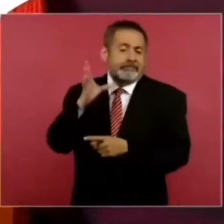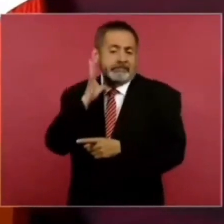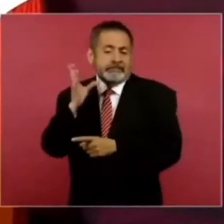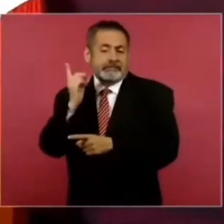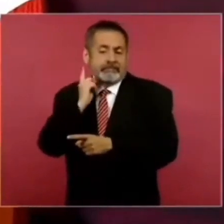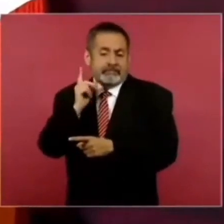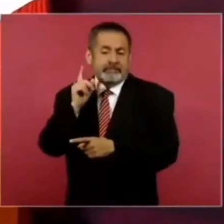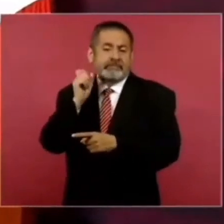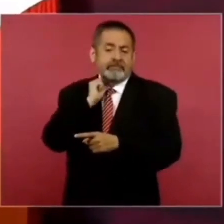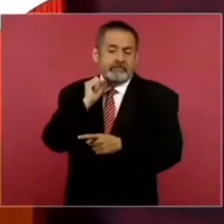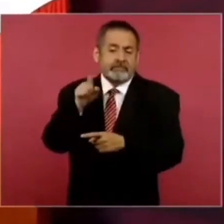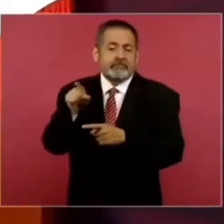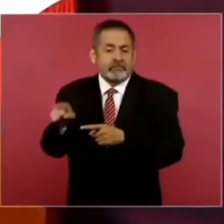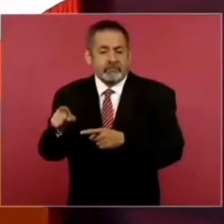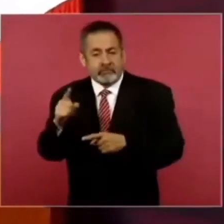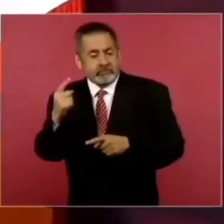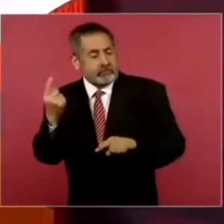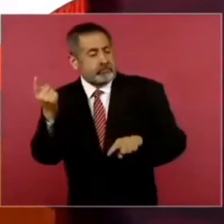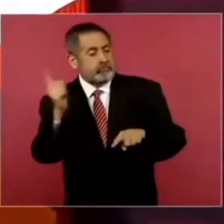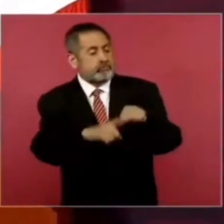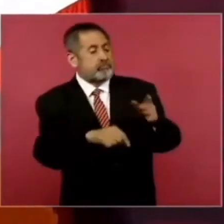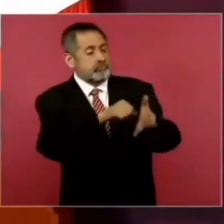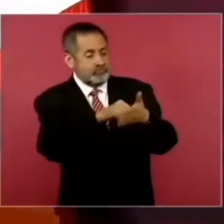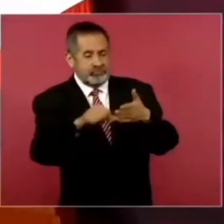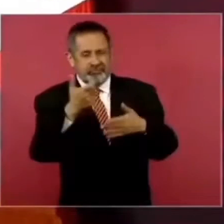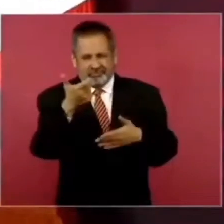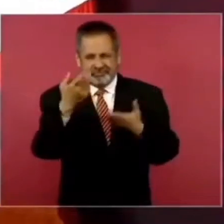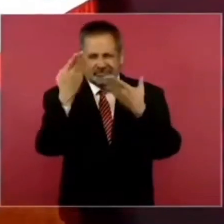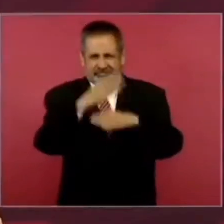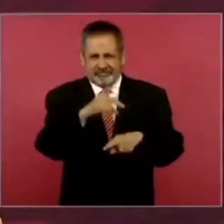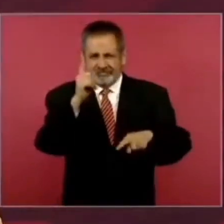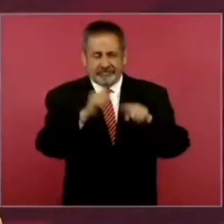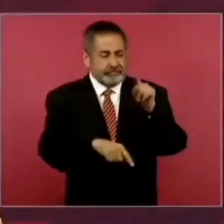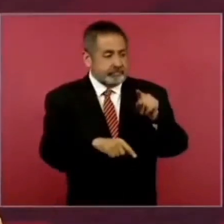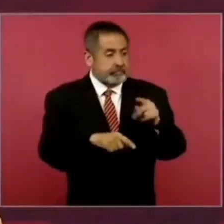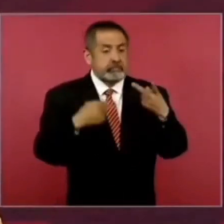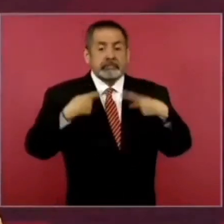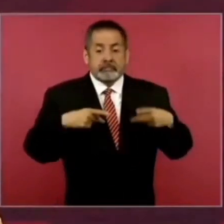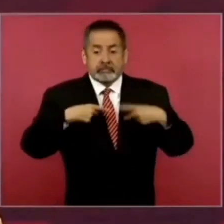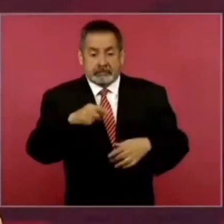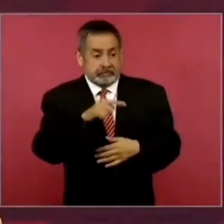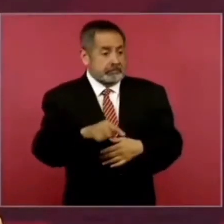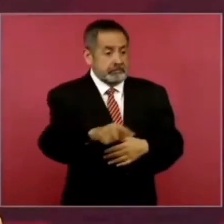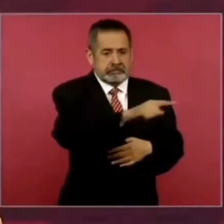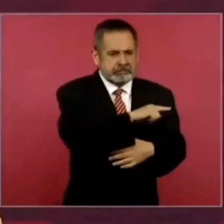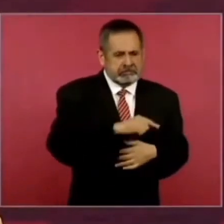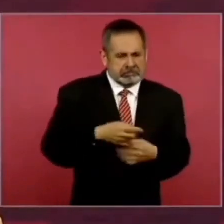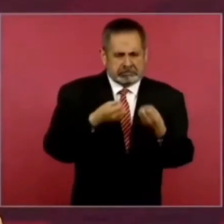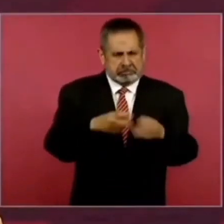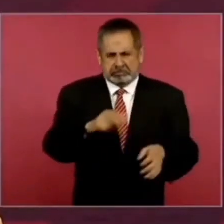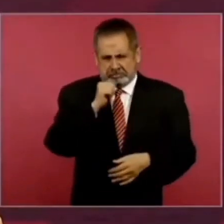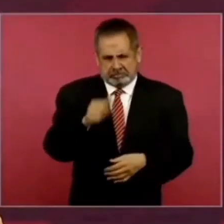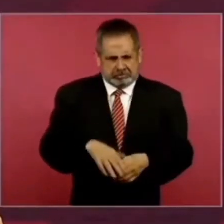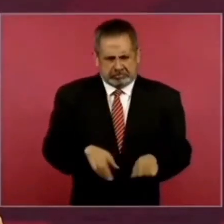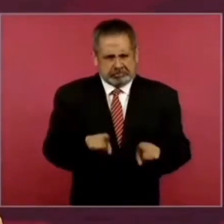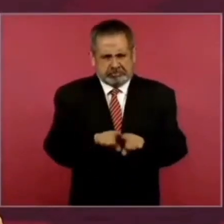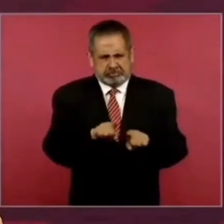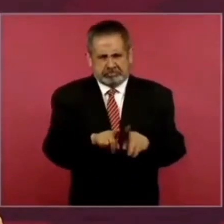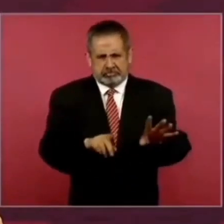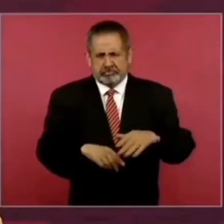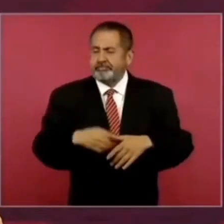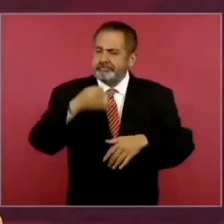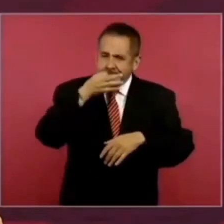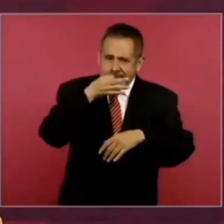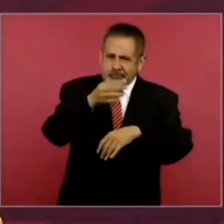suspende, cancela esos fideicomisos, no se afecta en nada a los trabajadores. Eso también para